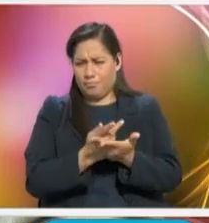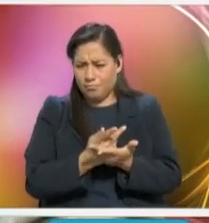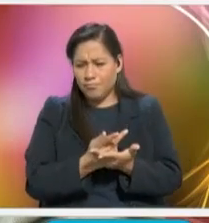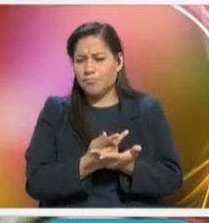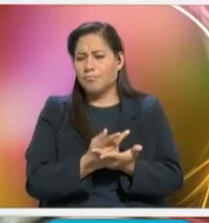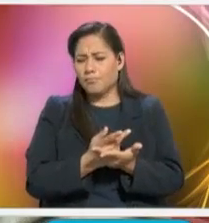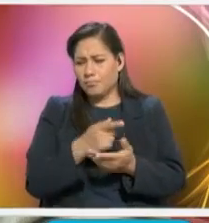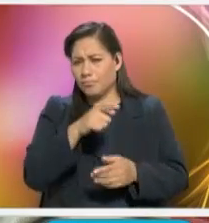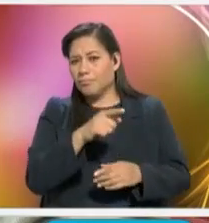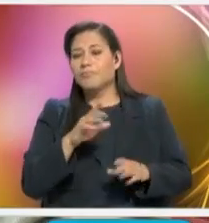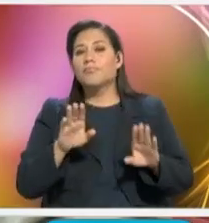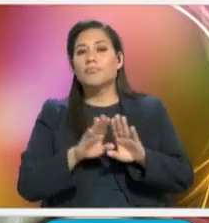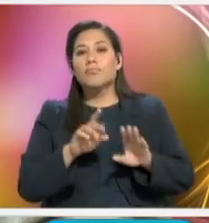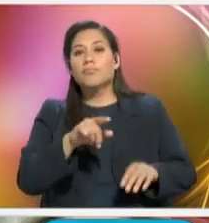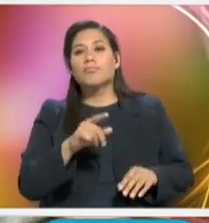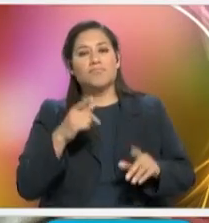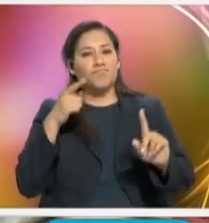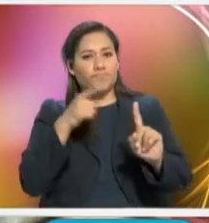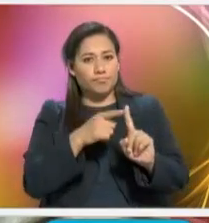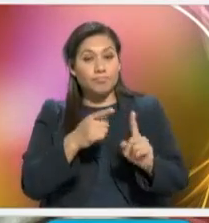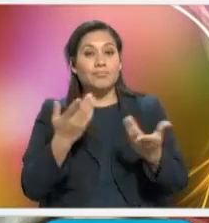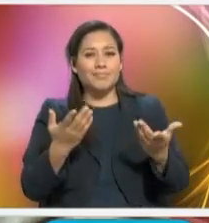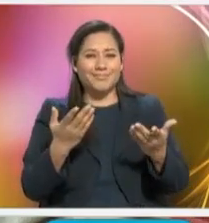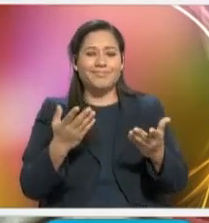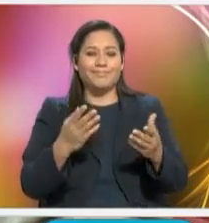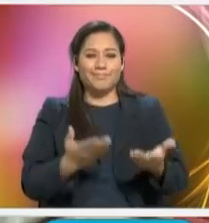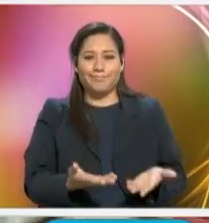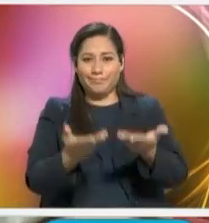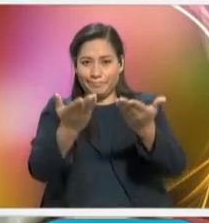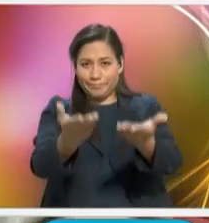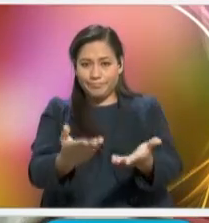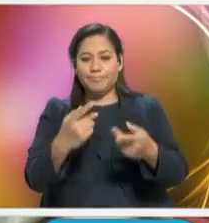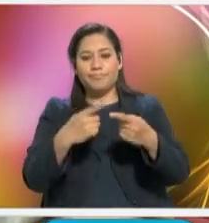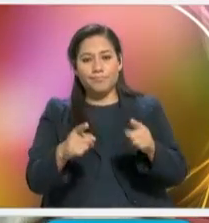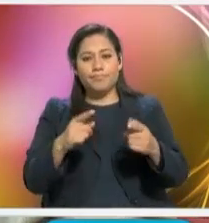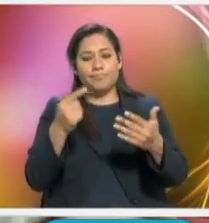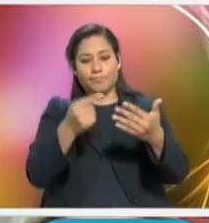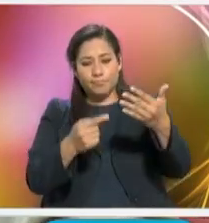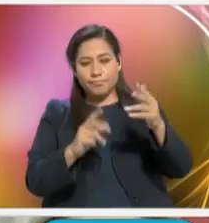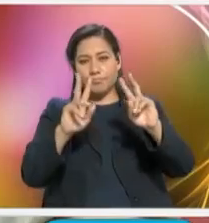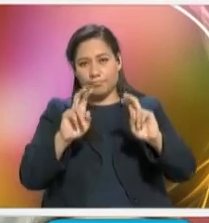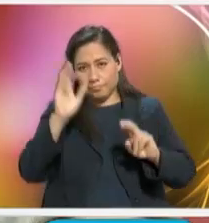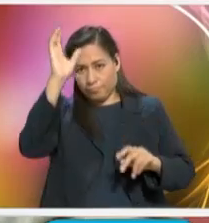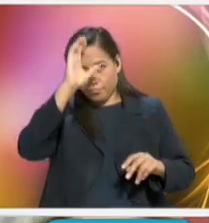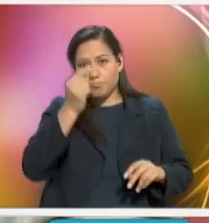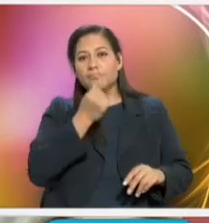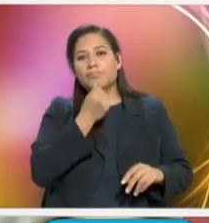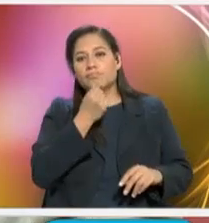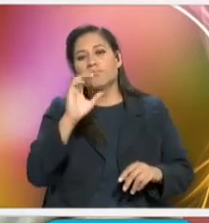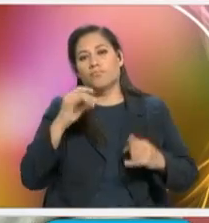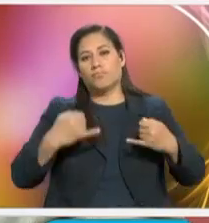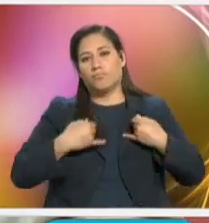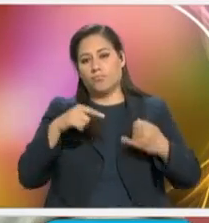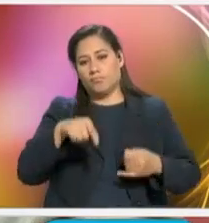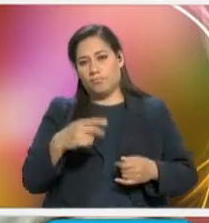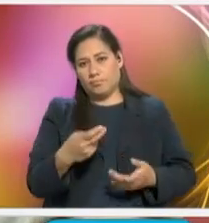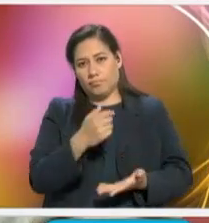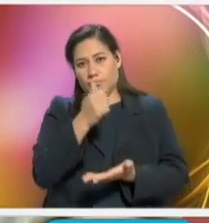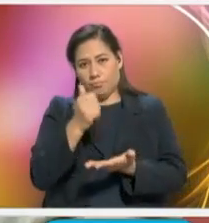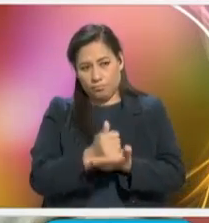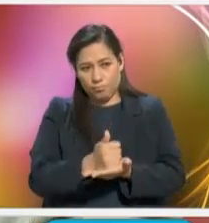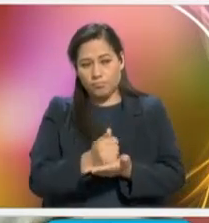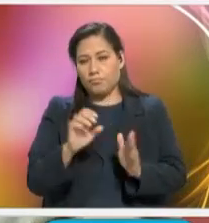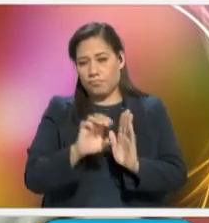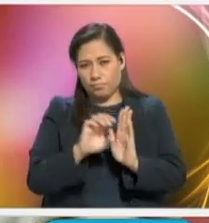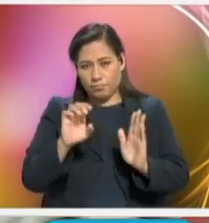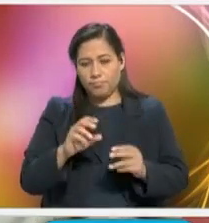líneas programáticas que tienen como objetivo pues acercar diferente oferta cultural a los niños y jóvenes de esta ciudad. Parte de